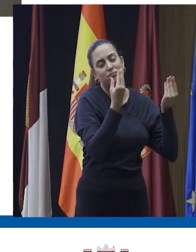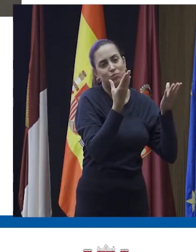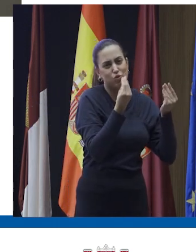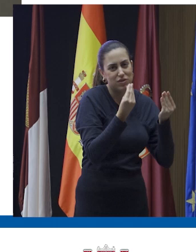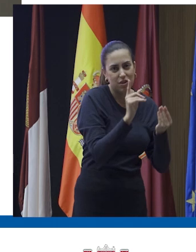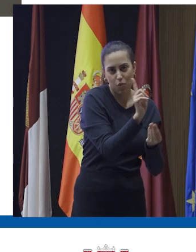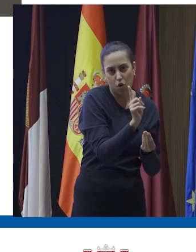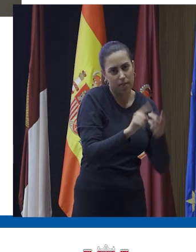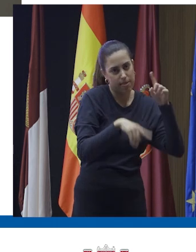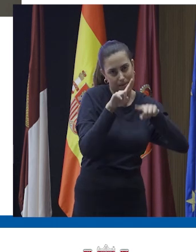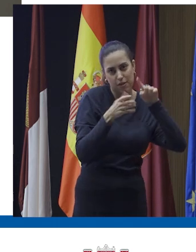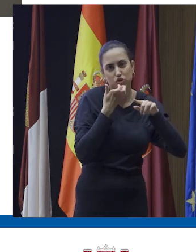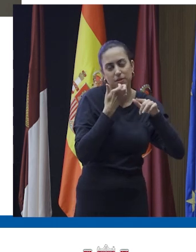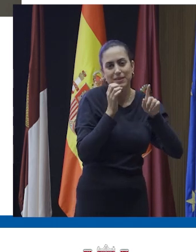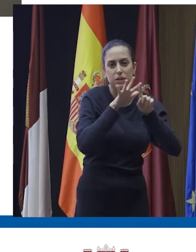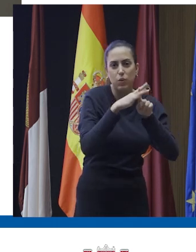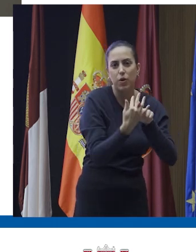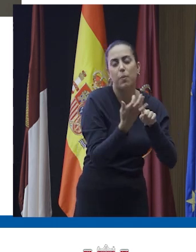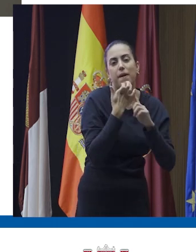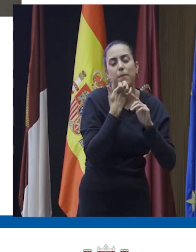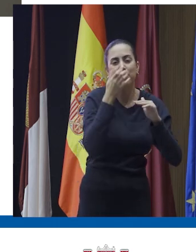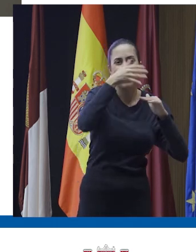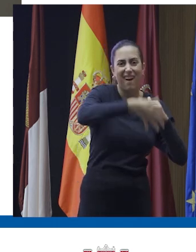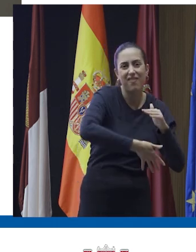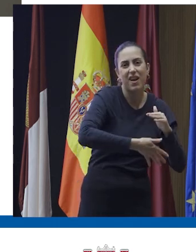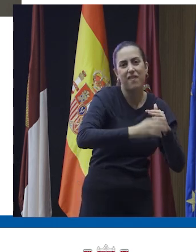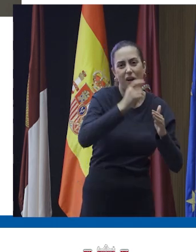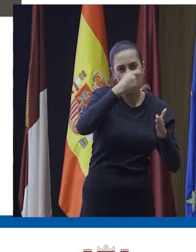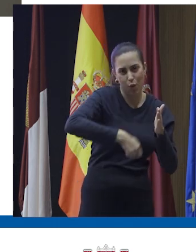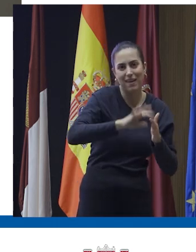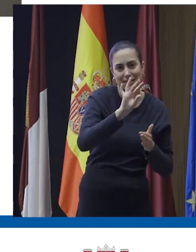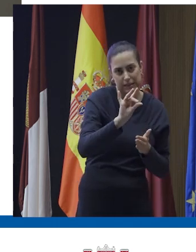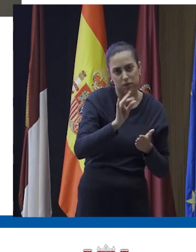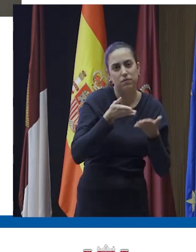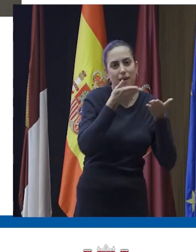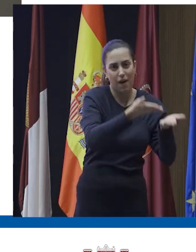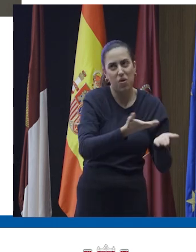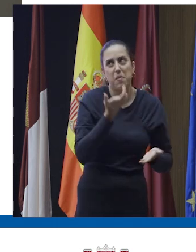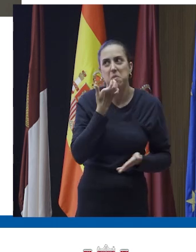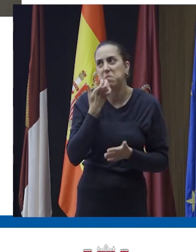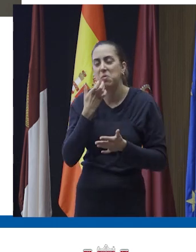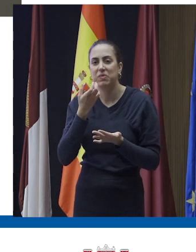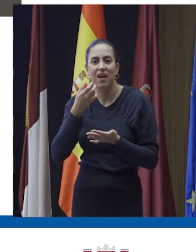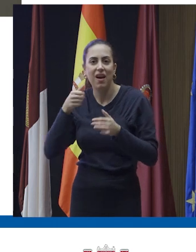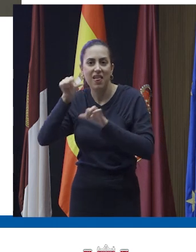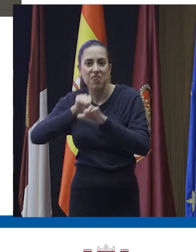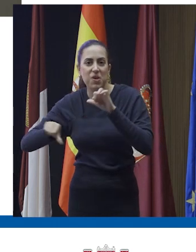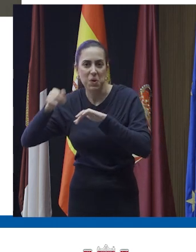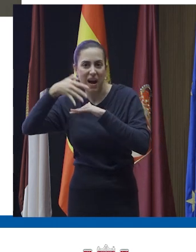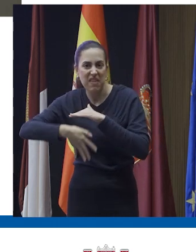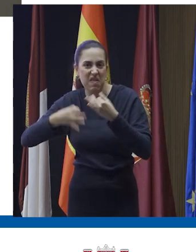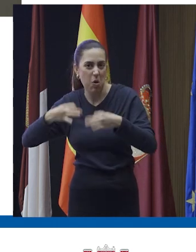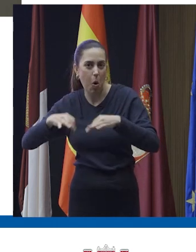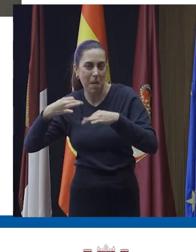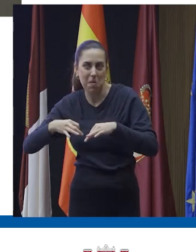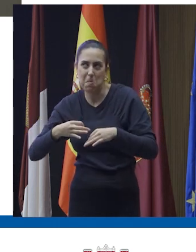duras y por lo general este tipo de láser pues no aporta a la cirugía de catarata pues un beneficio para que sea implantado en todos los